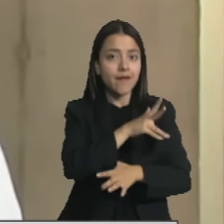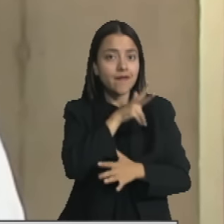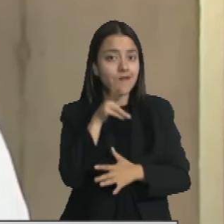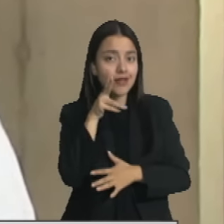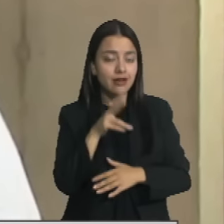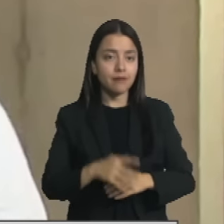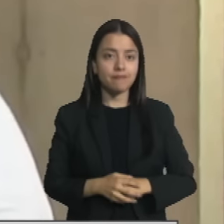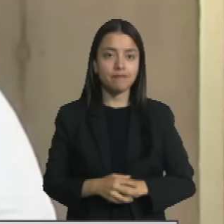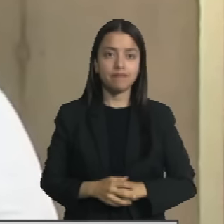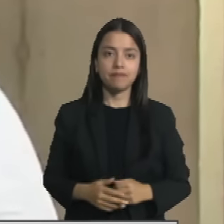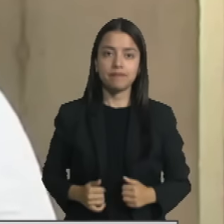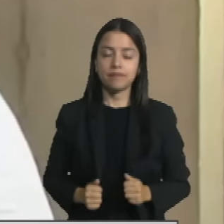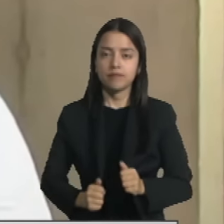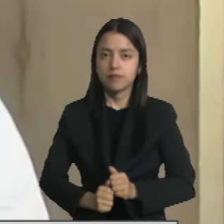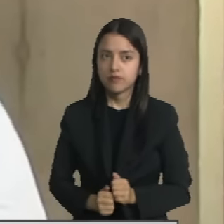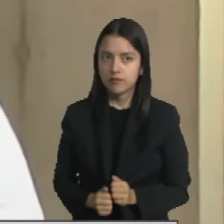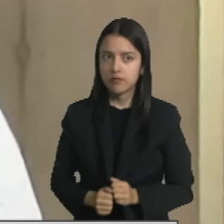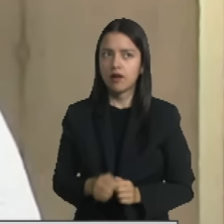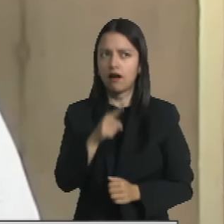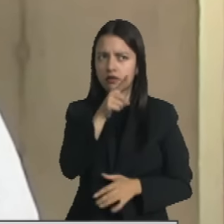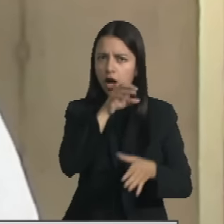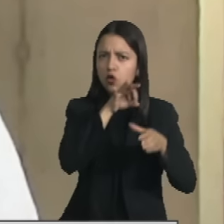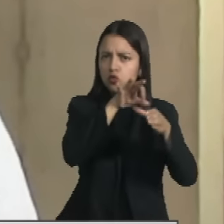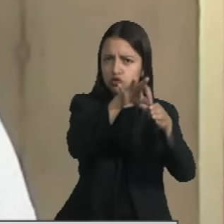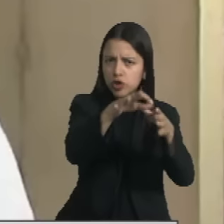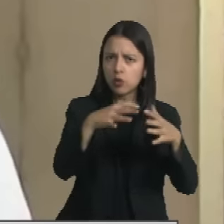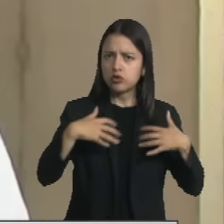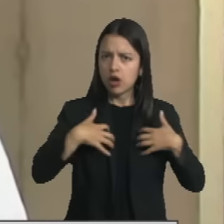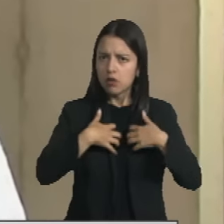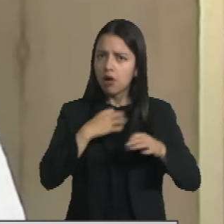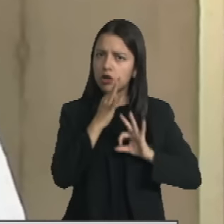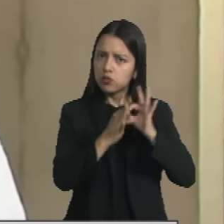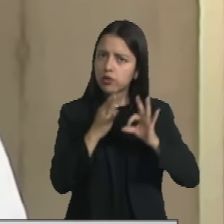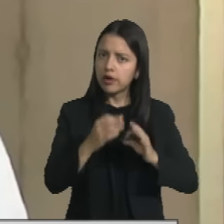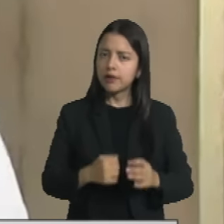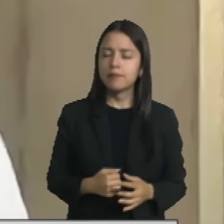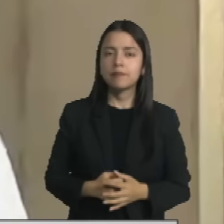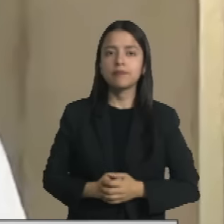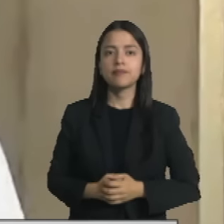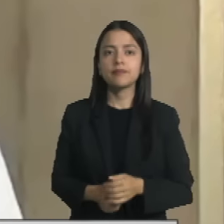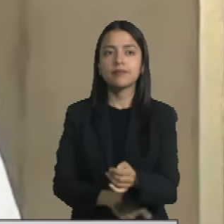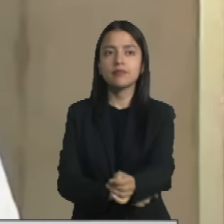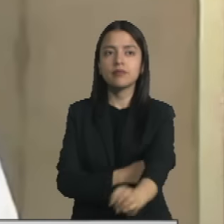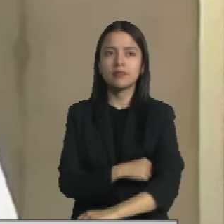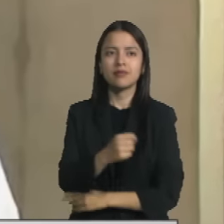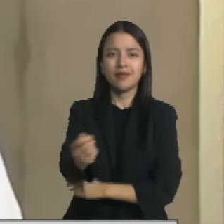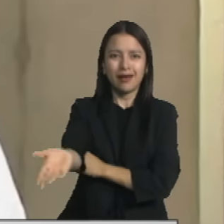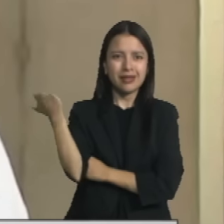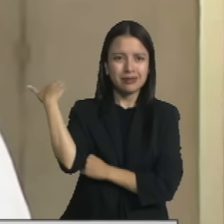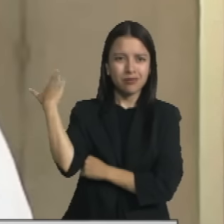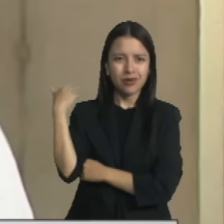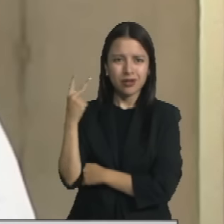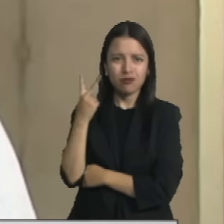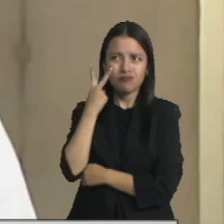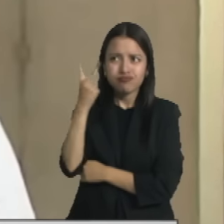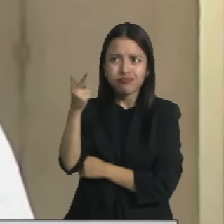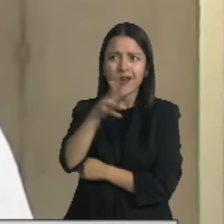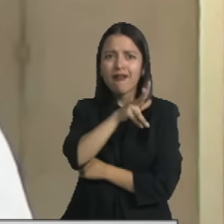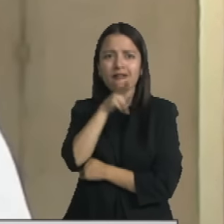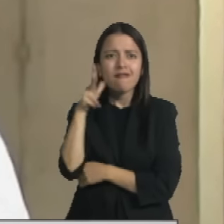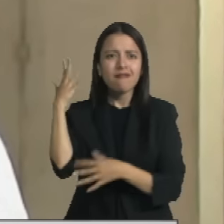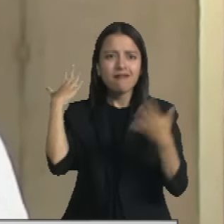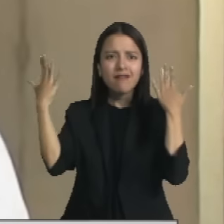bastante compleja. Sobre este mismo círculo, en días anteriores, en un campo minado, pues fueron